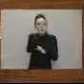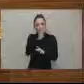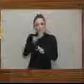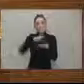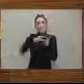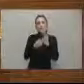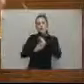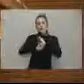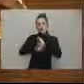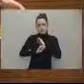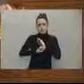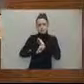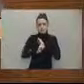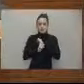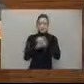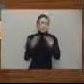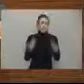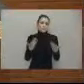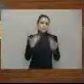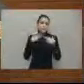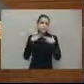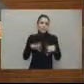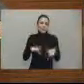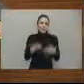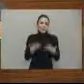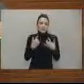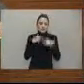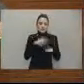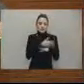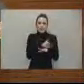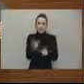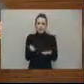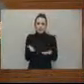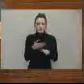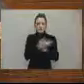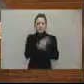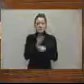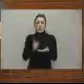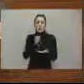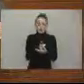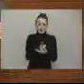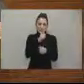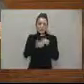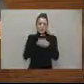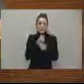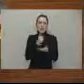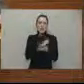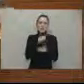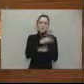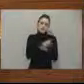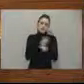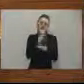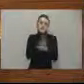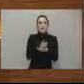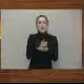estratégico que desgraciadamente creo que va a llegar tarde una vez más en esta legislatura, requiere de ese